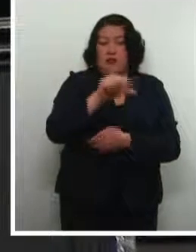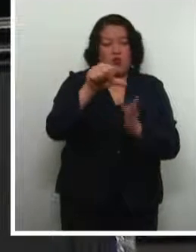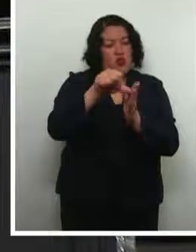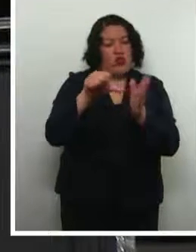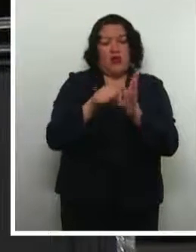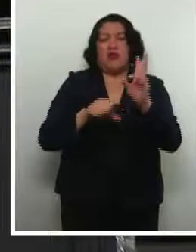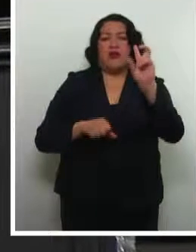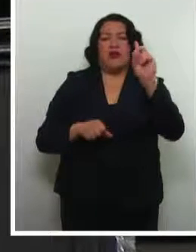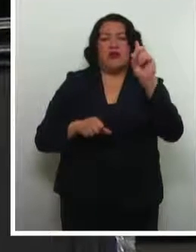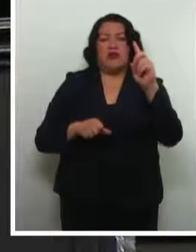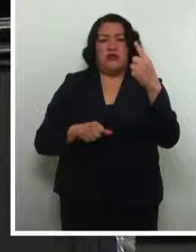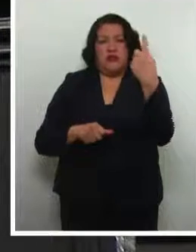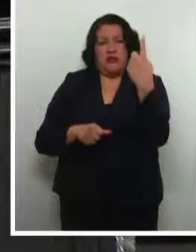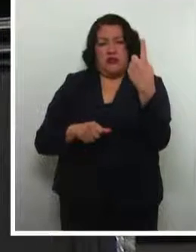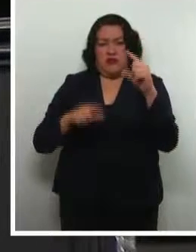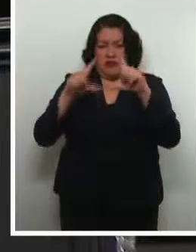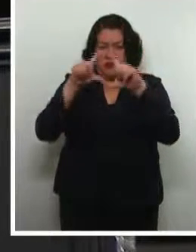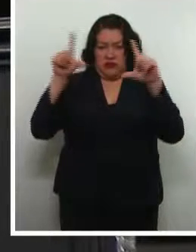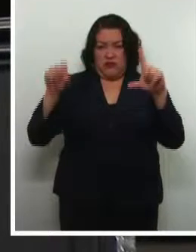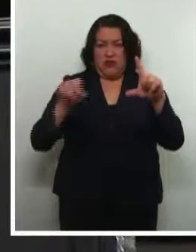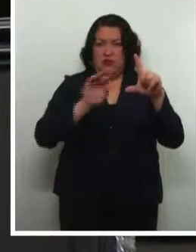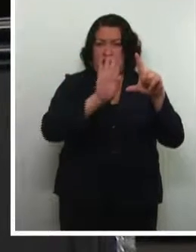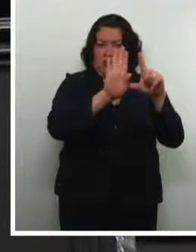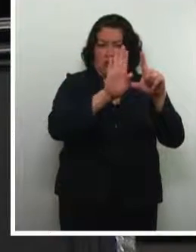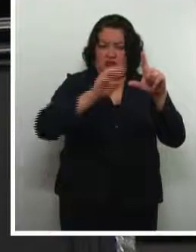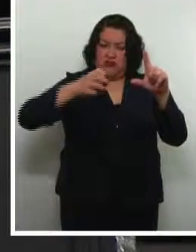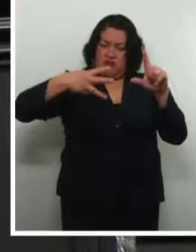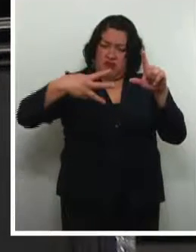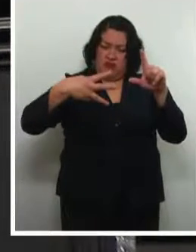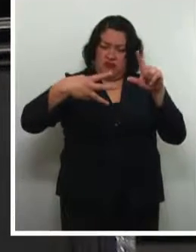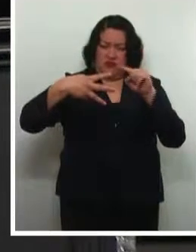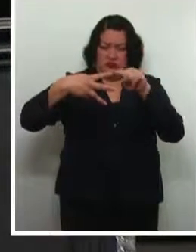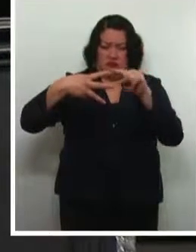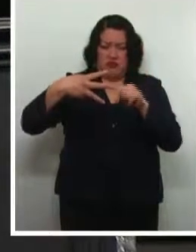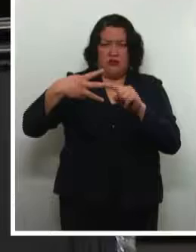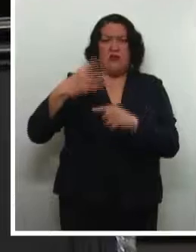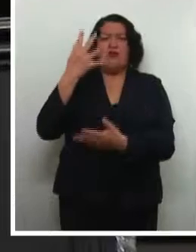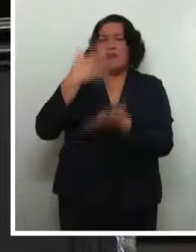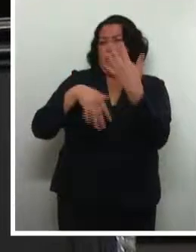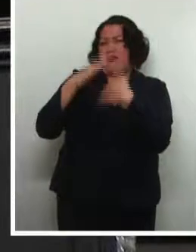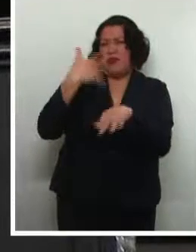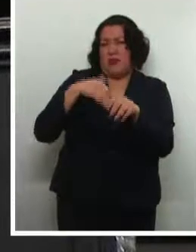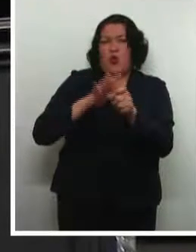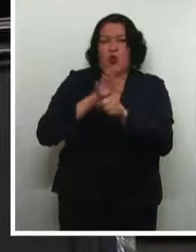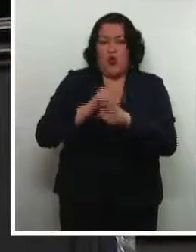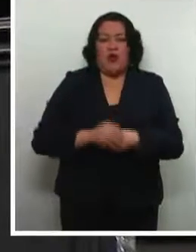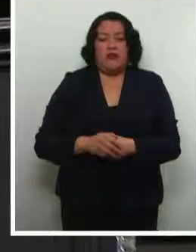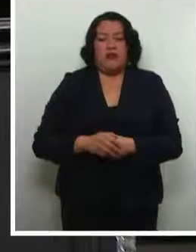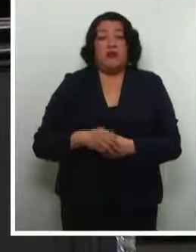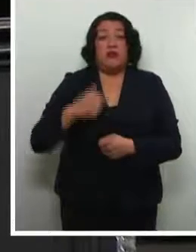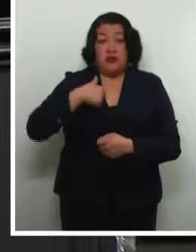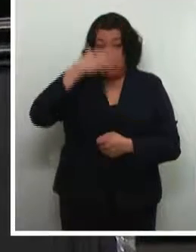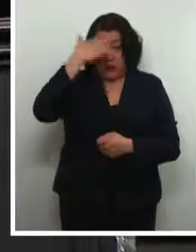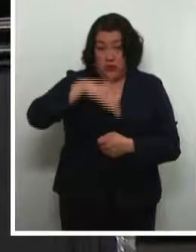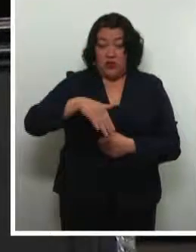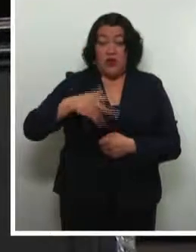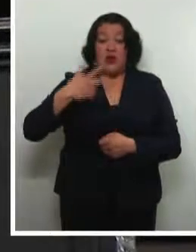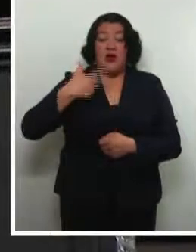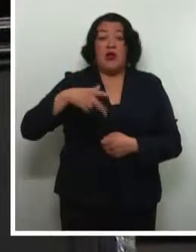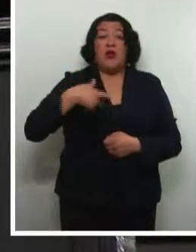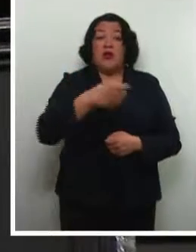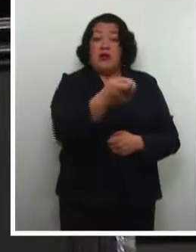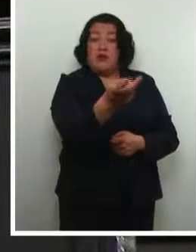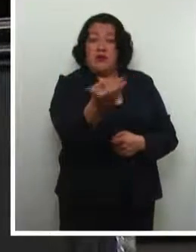31, apartado B, para que se diga lo siguiente. Sé que a algunos les va a